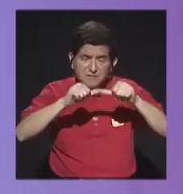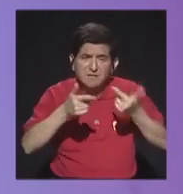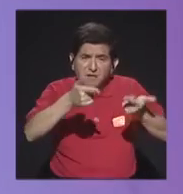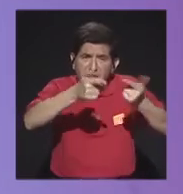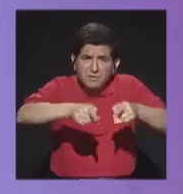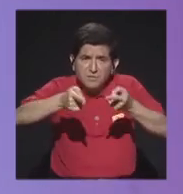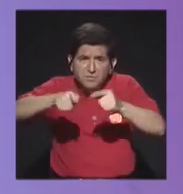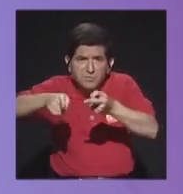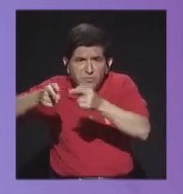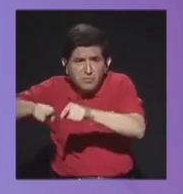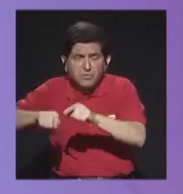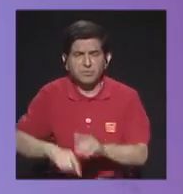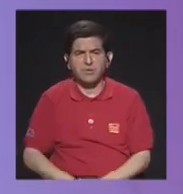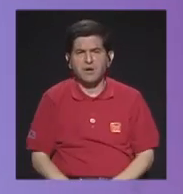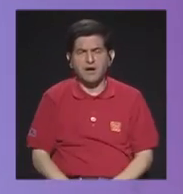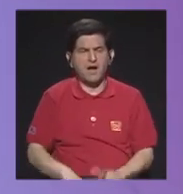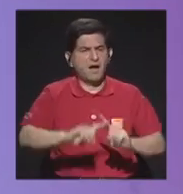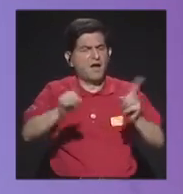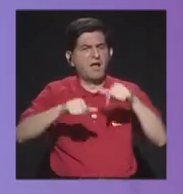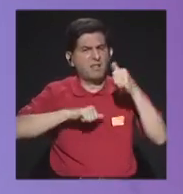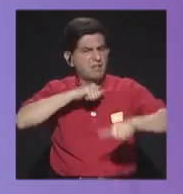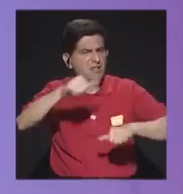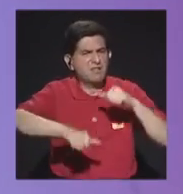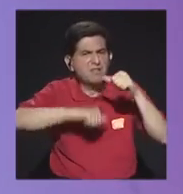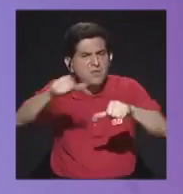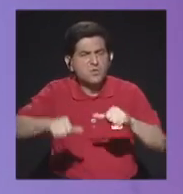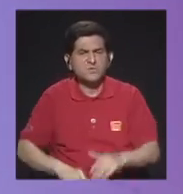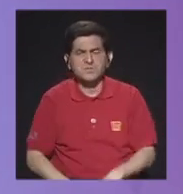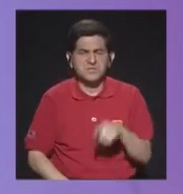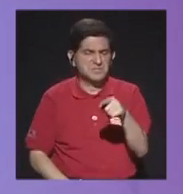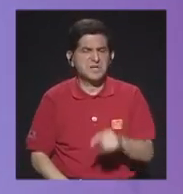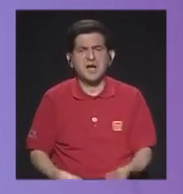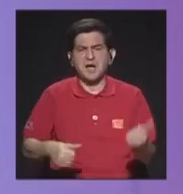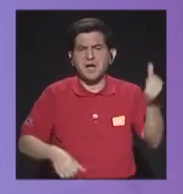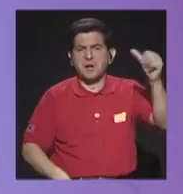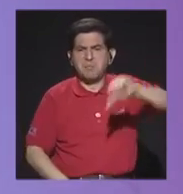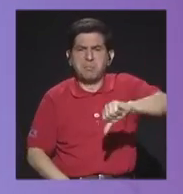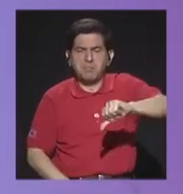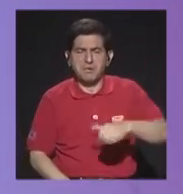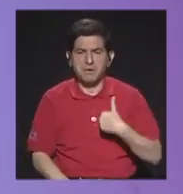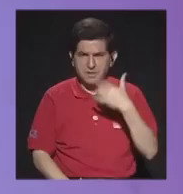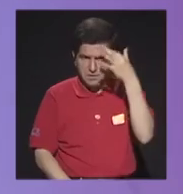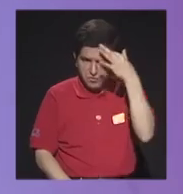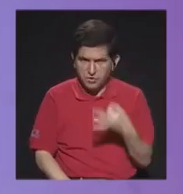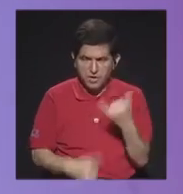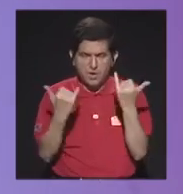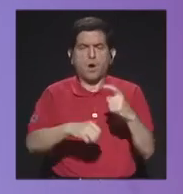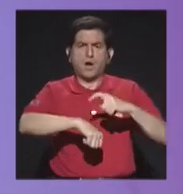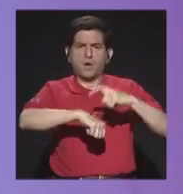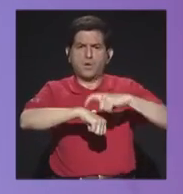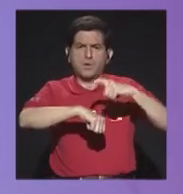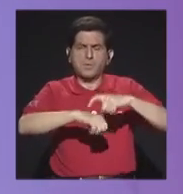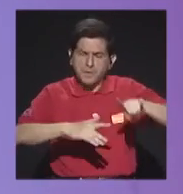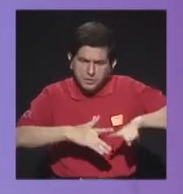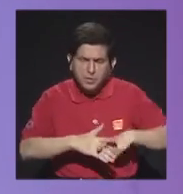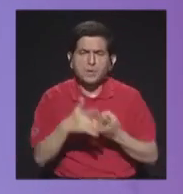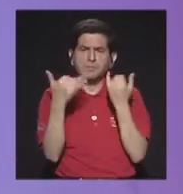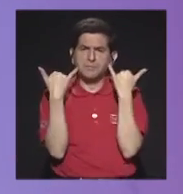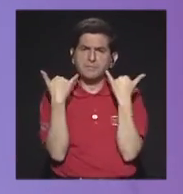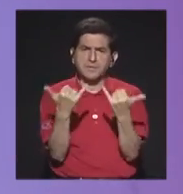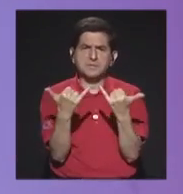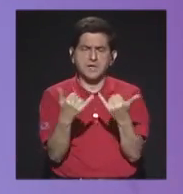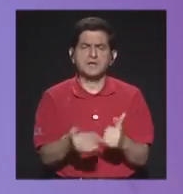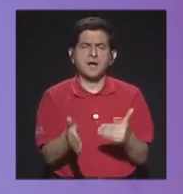sucediendo, existirán muchas luchas que van a quedar en vano. Y pienso que ese es el momento para empezar